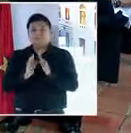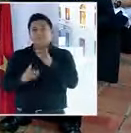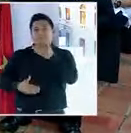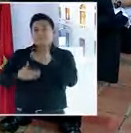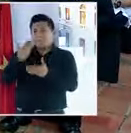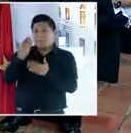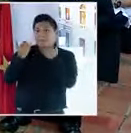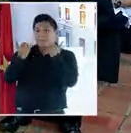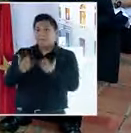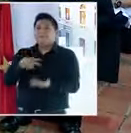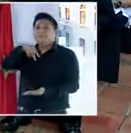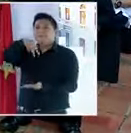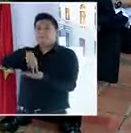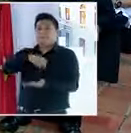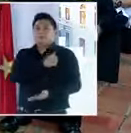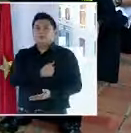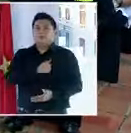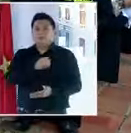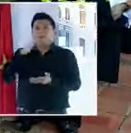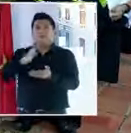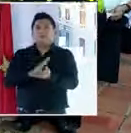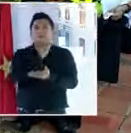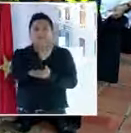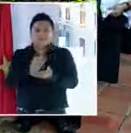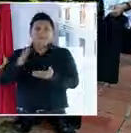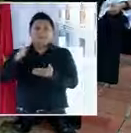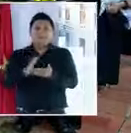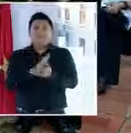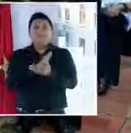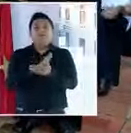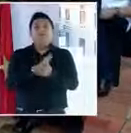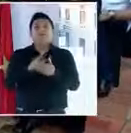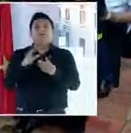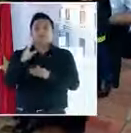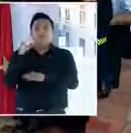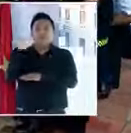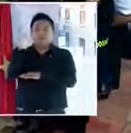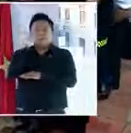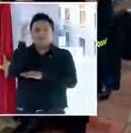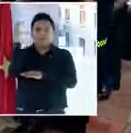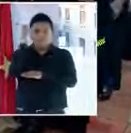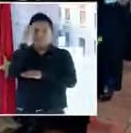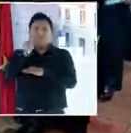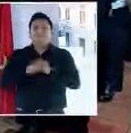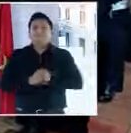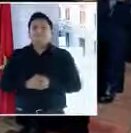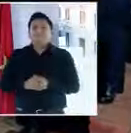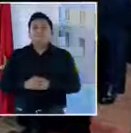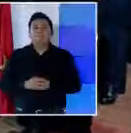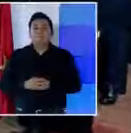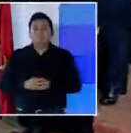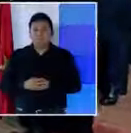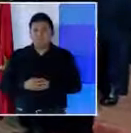quiero invitarlos a ponerse en pie y entonar las gloriosas notas del himno nacional de la República de Colombia.